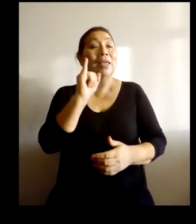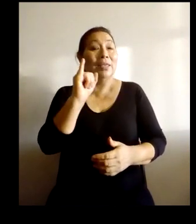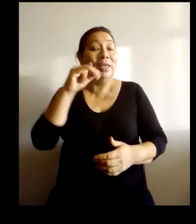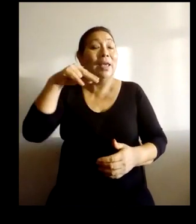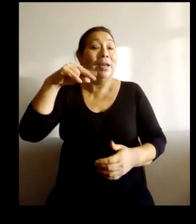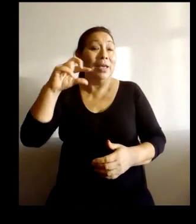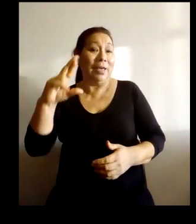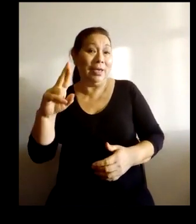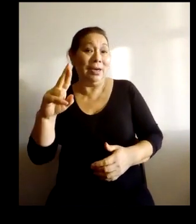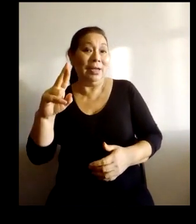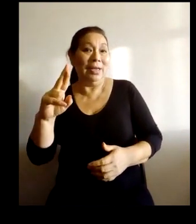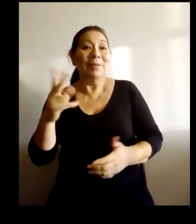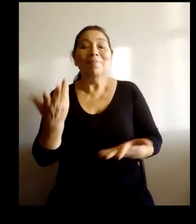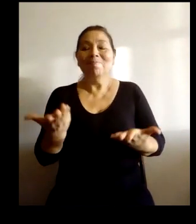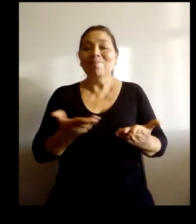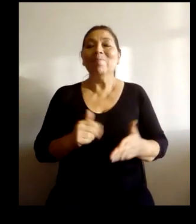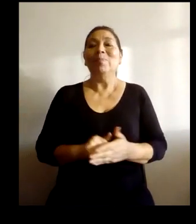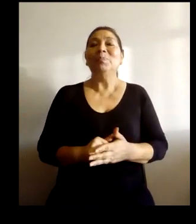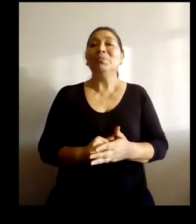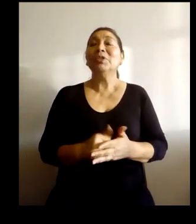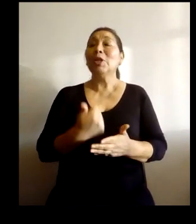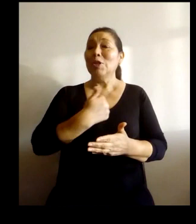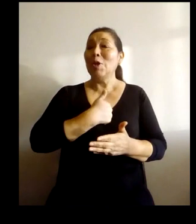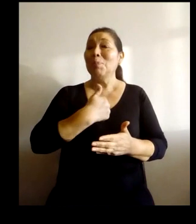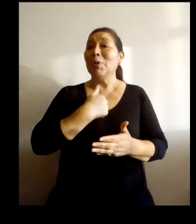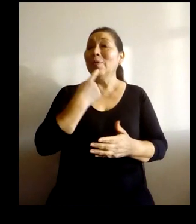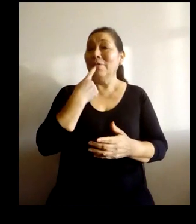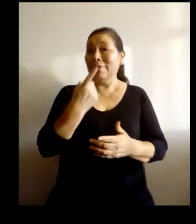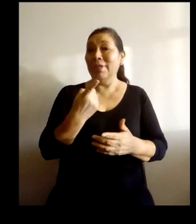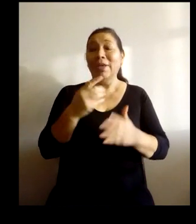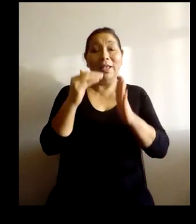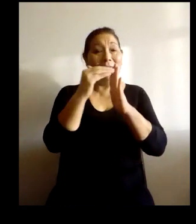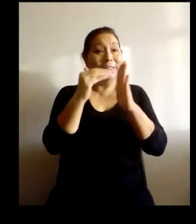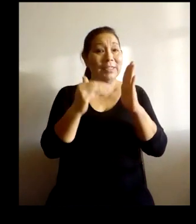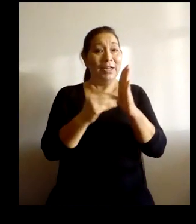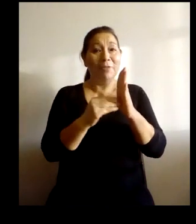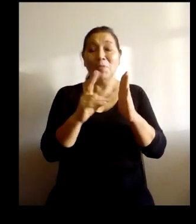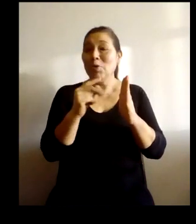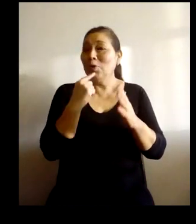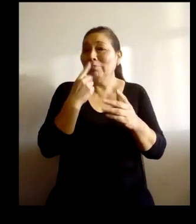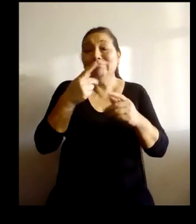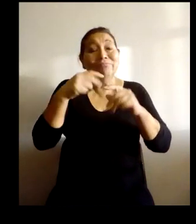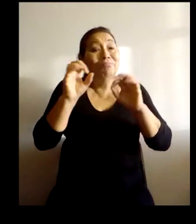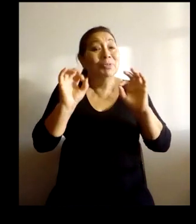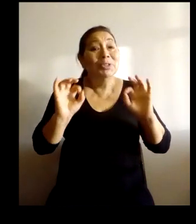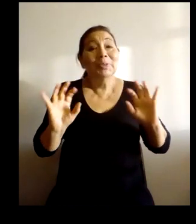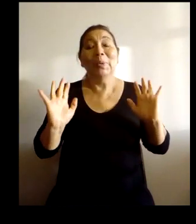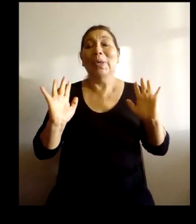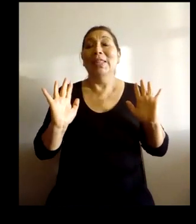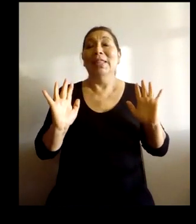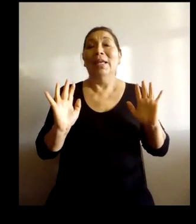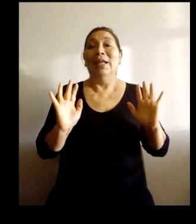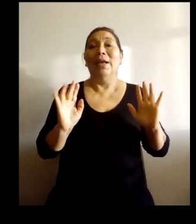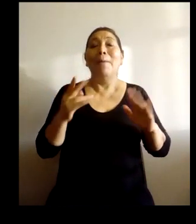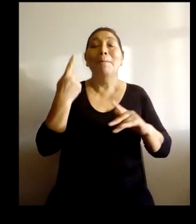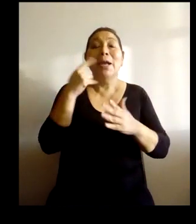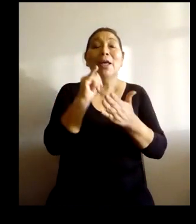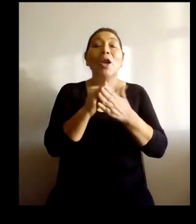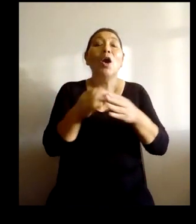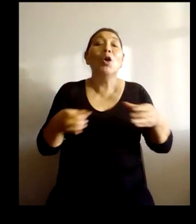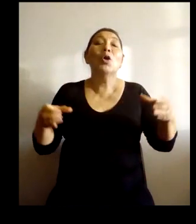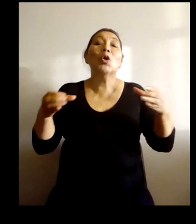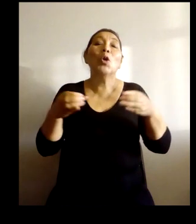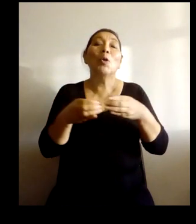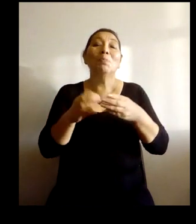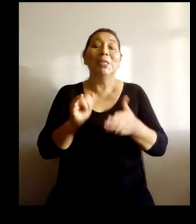el INR, Instituto Nacional de Rehabilitación, en Lima. Lo propio también dicen en otros certificados, estos 2 obran en autos por si acaso. Dicen, no está dentro de las